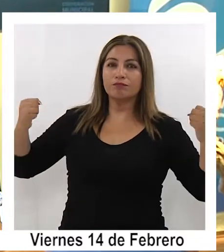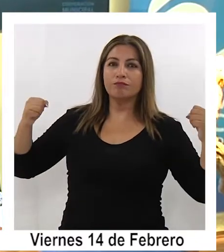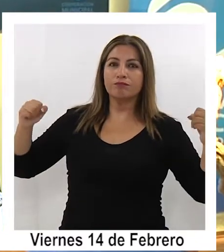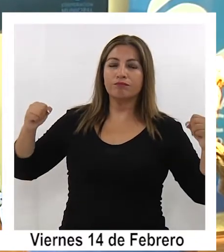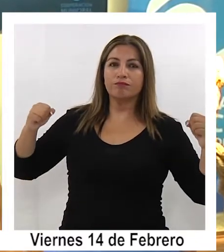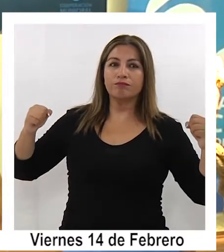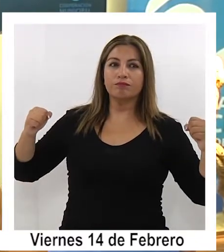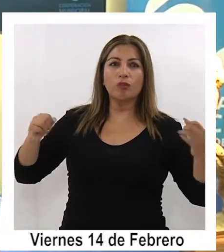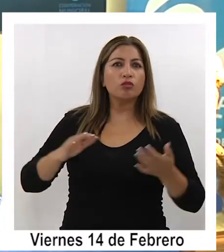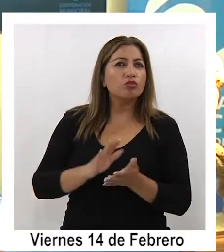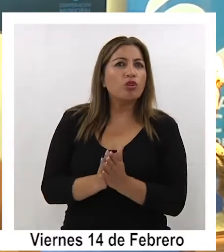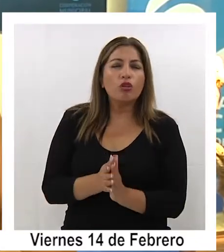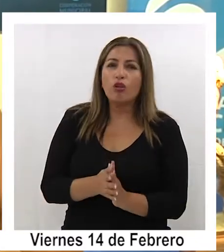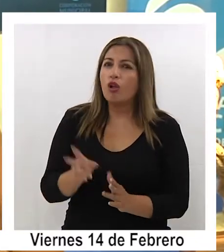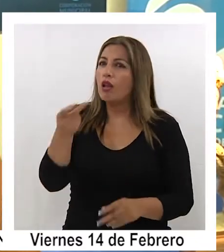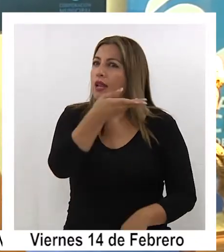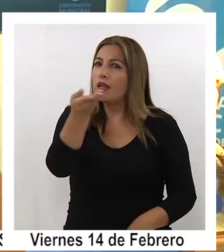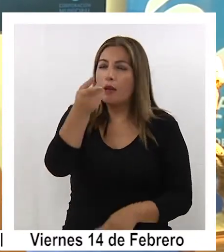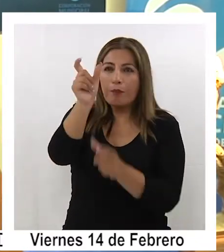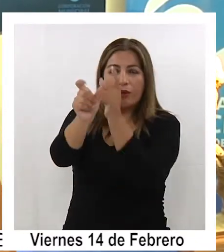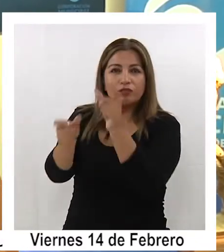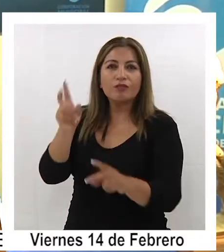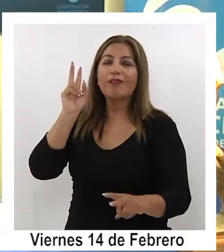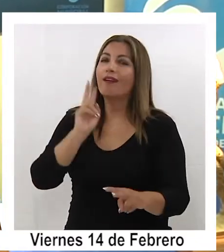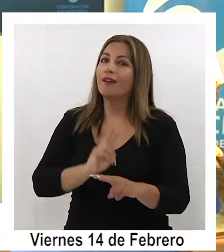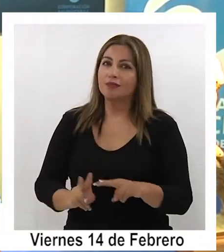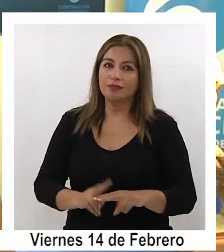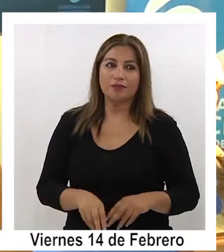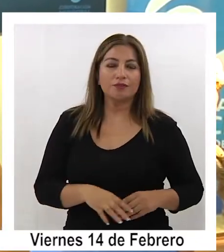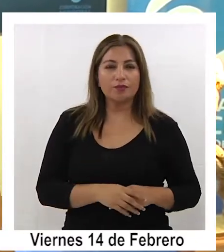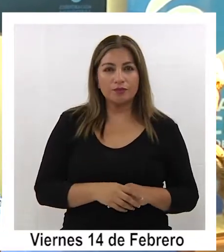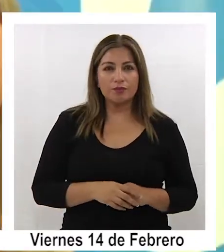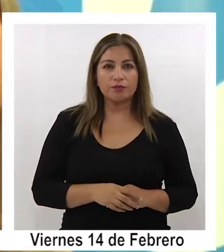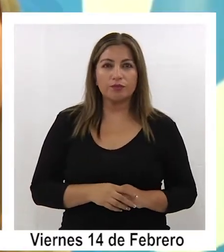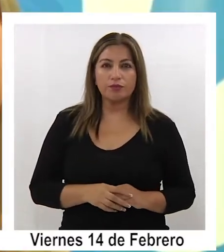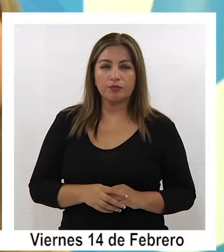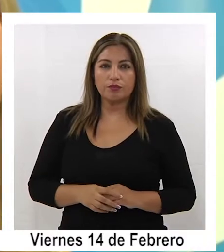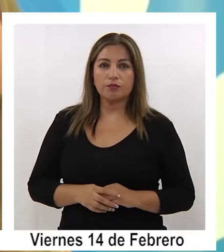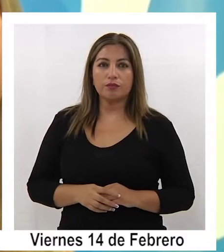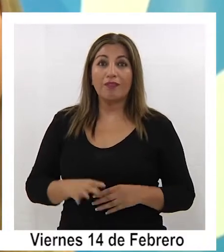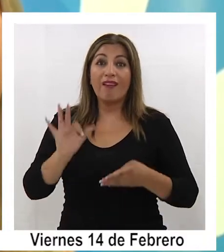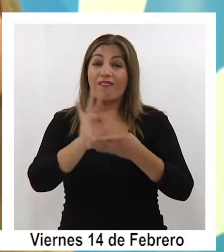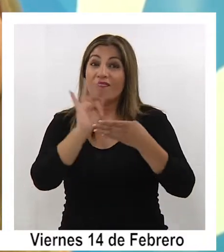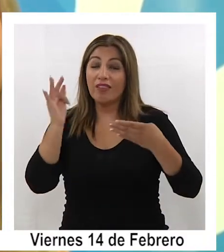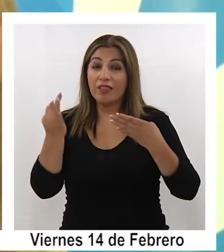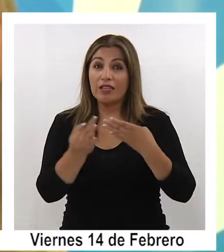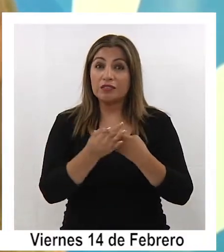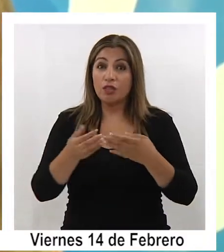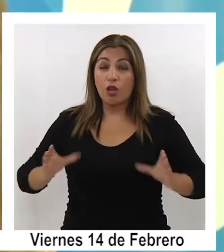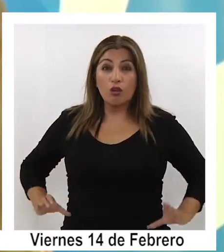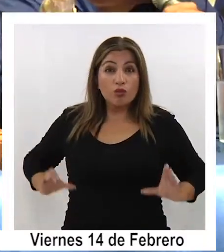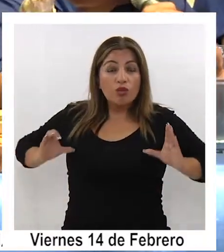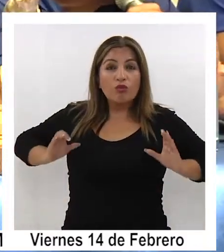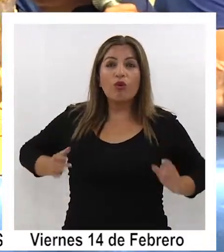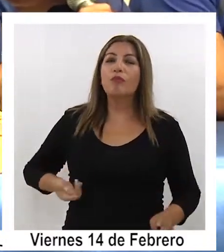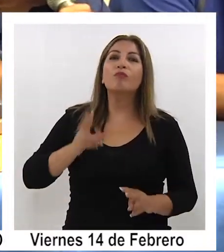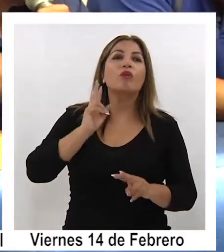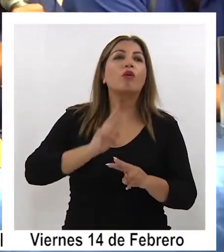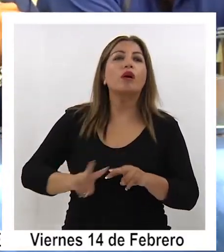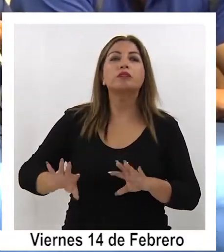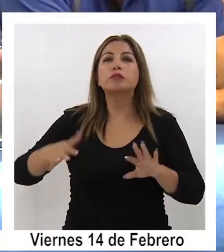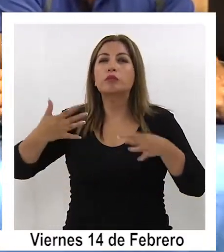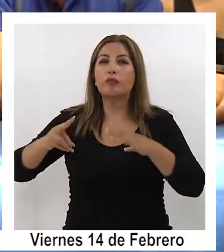calentando en el escenario, viendo todo lo que ellos hacen en la misma competencia. La Federación de